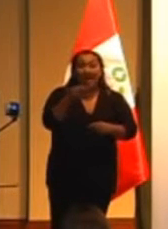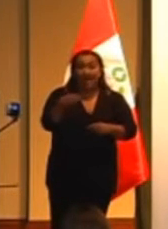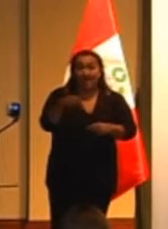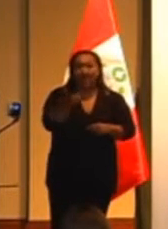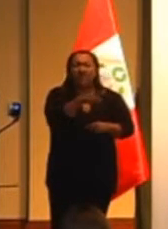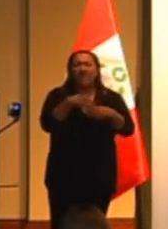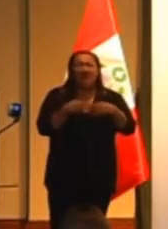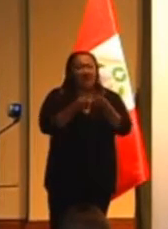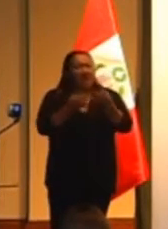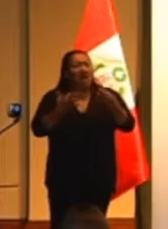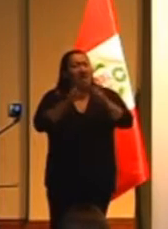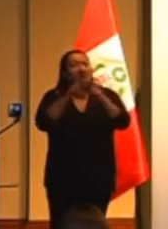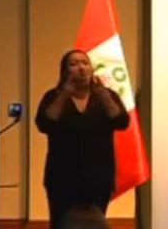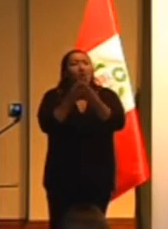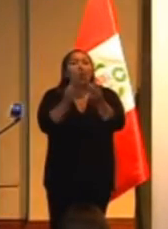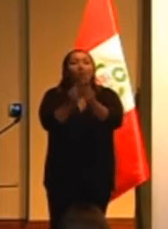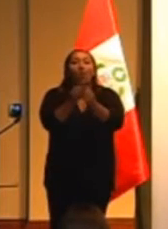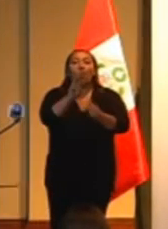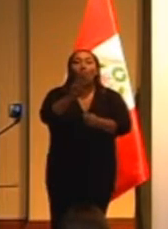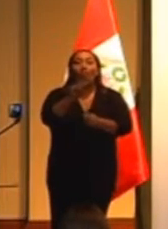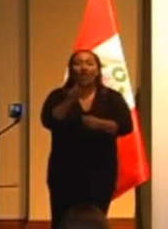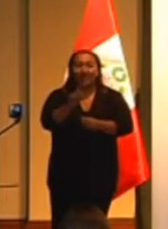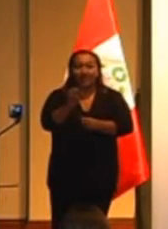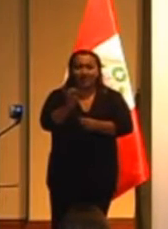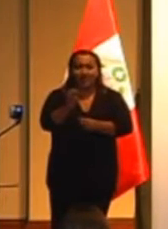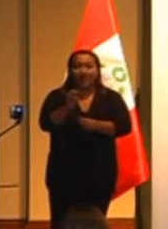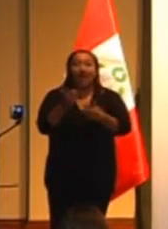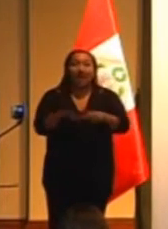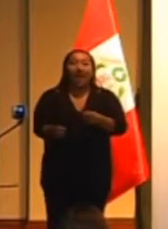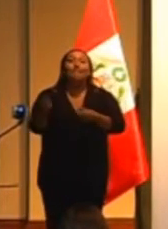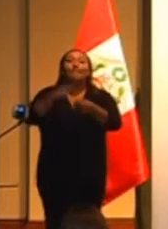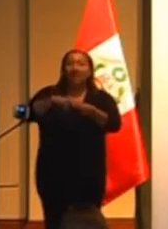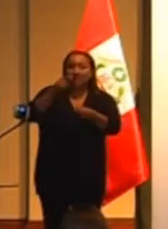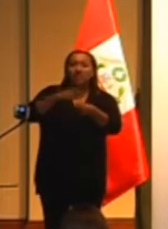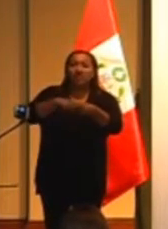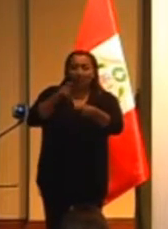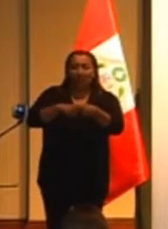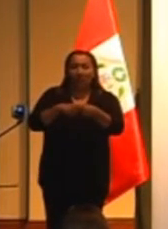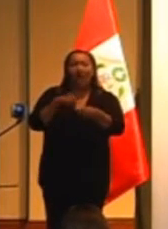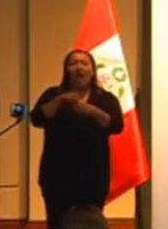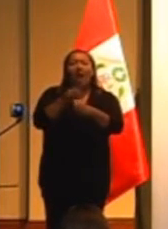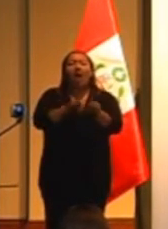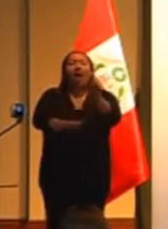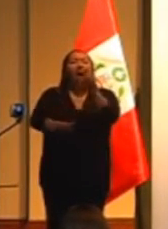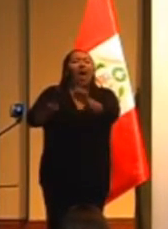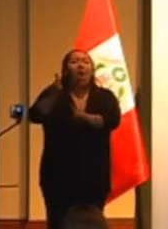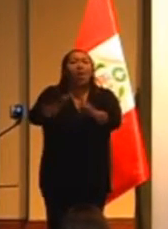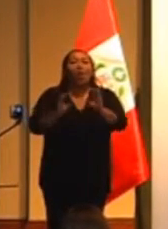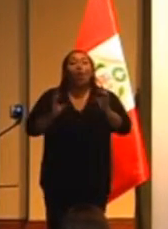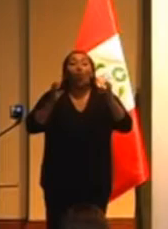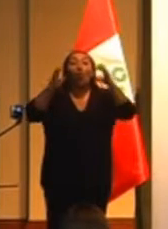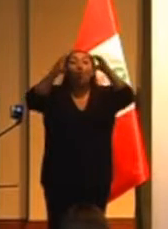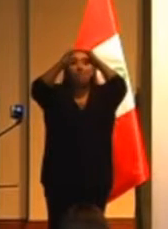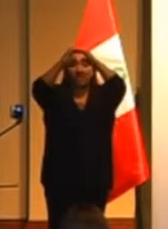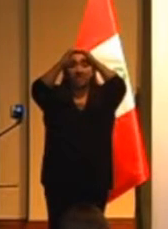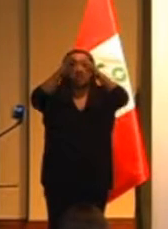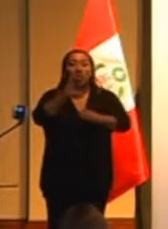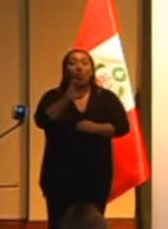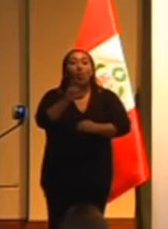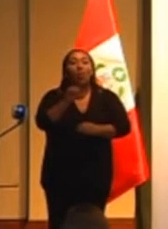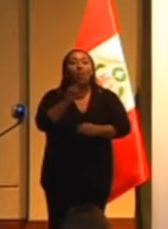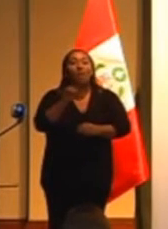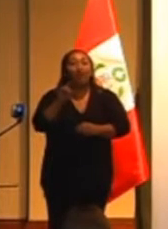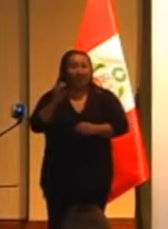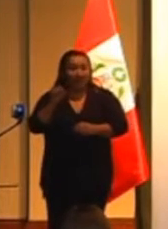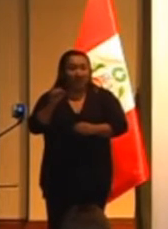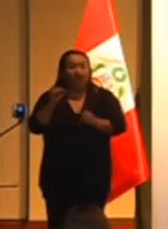reuniones con la gente de Waze, ha participado en algunas de las cumbres con las